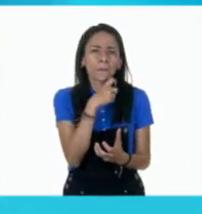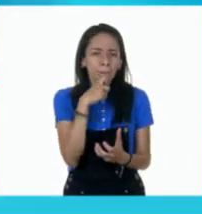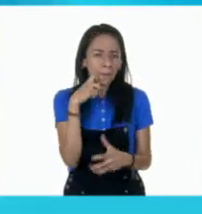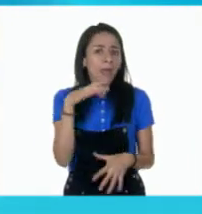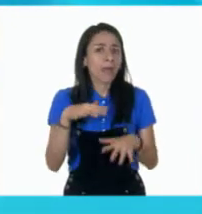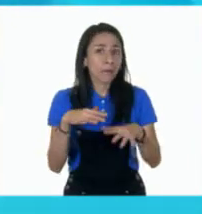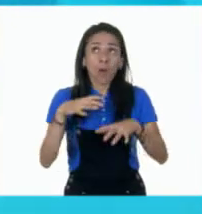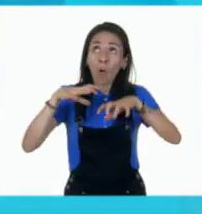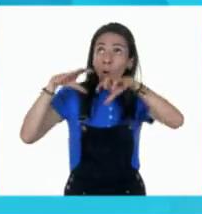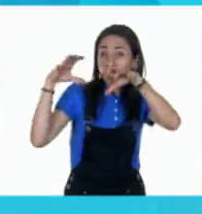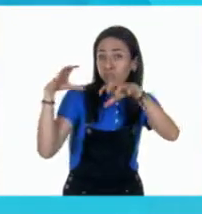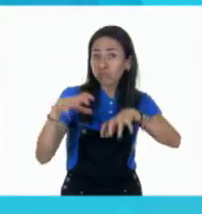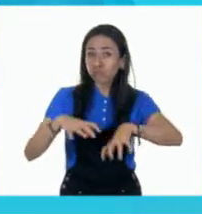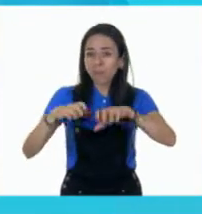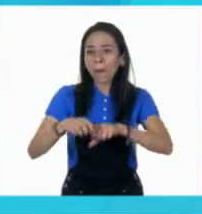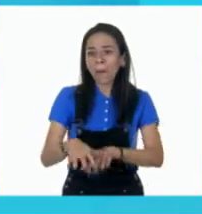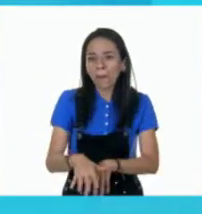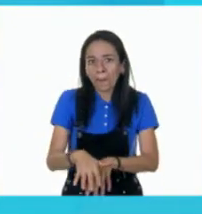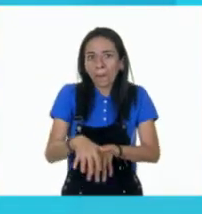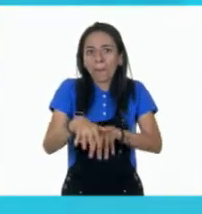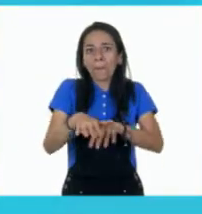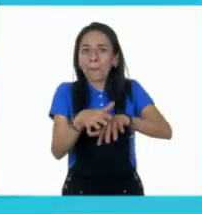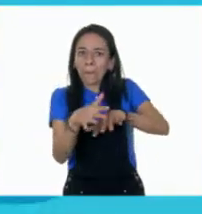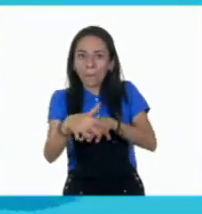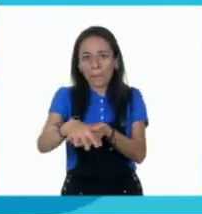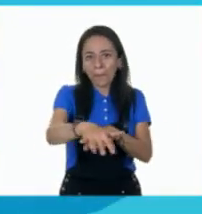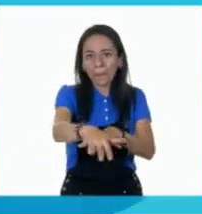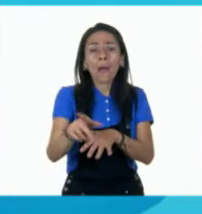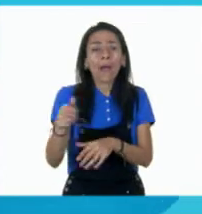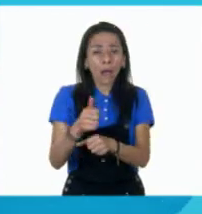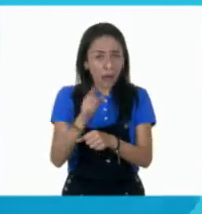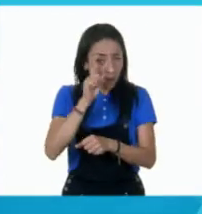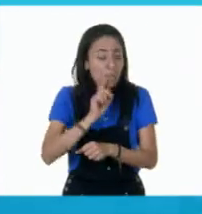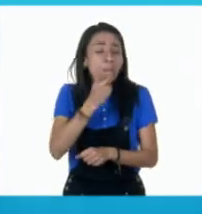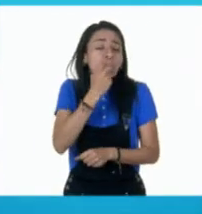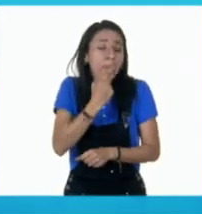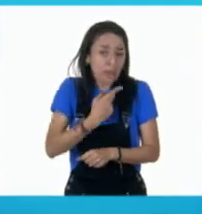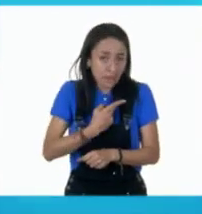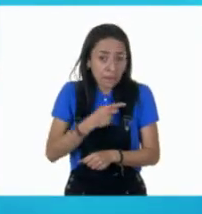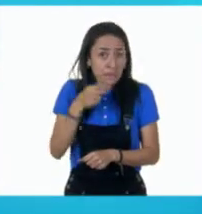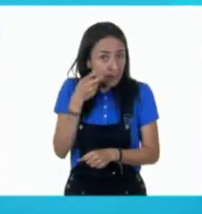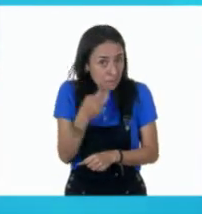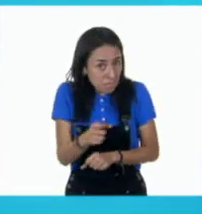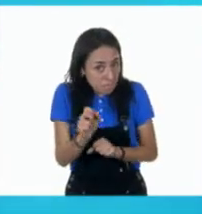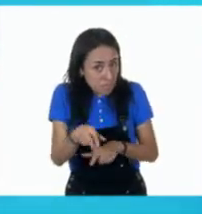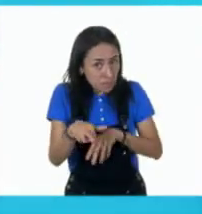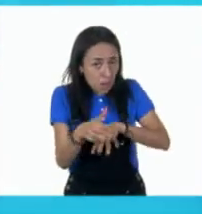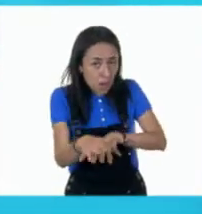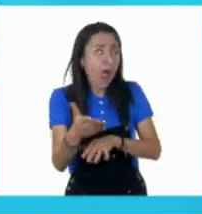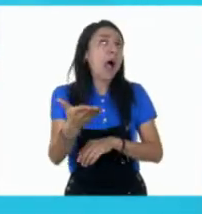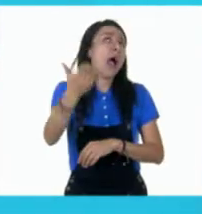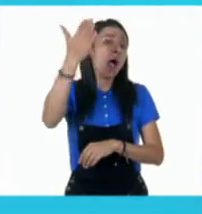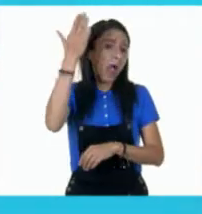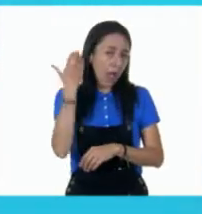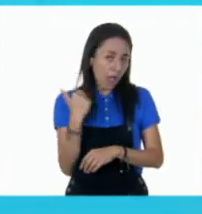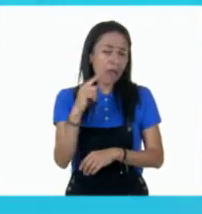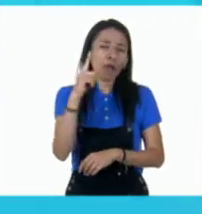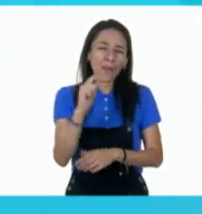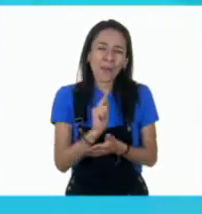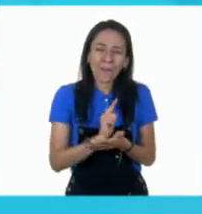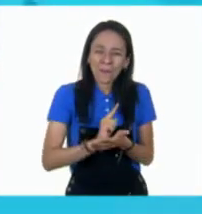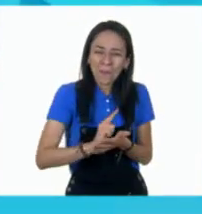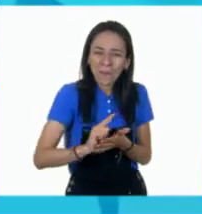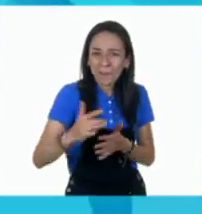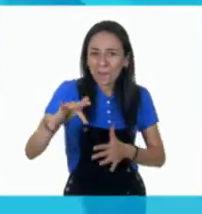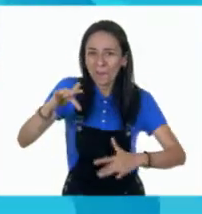río. Mi abuelita me comenta que ese río solía tener agua limpia. Hay algunos días